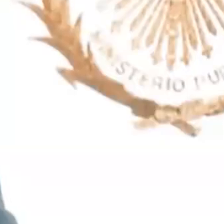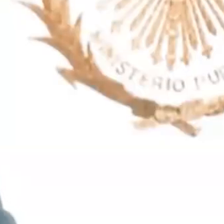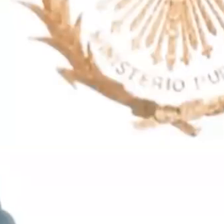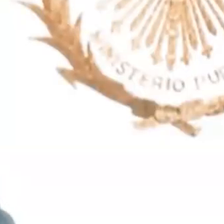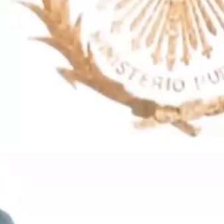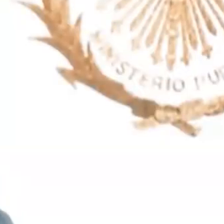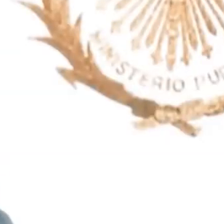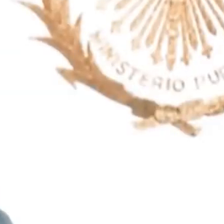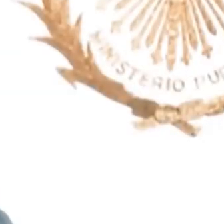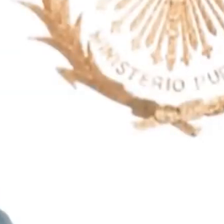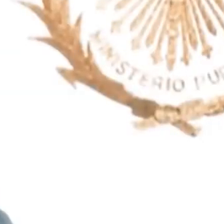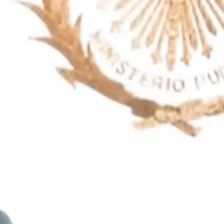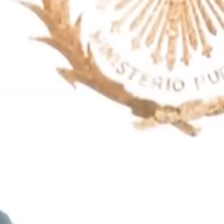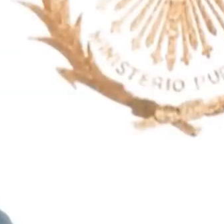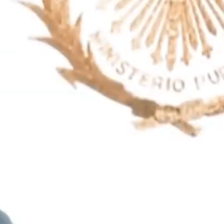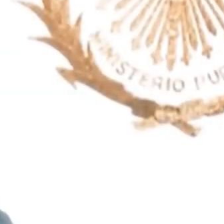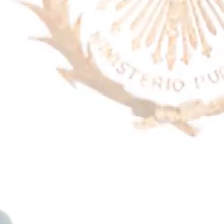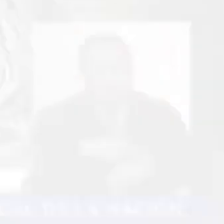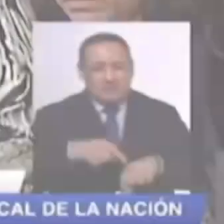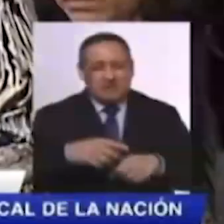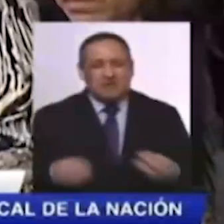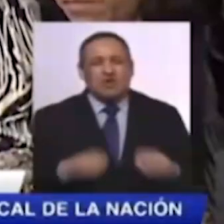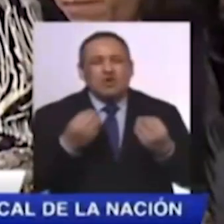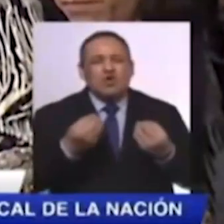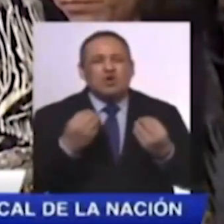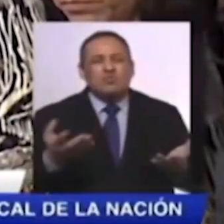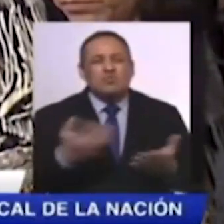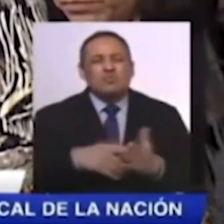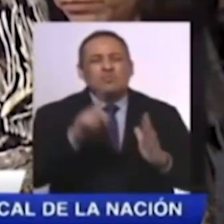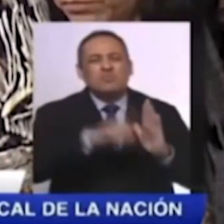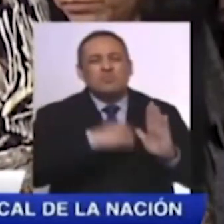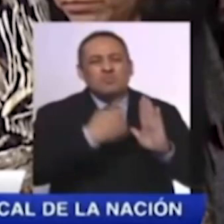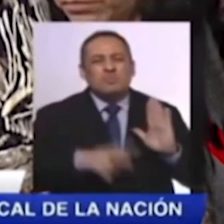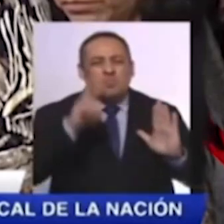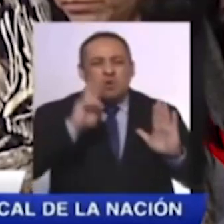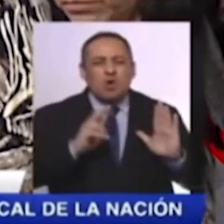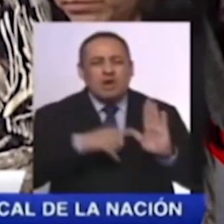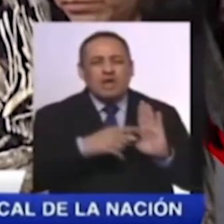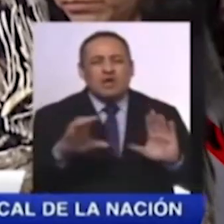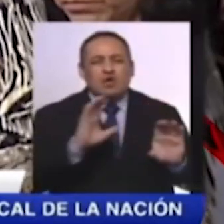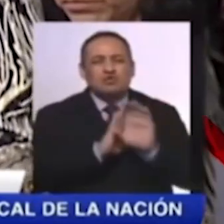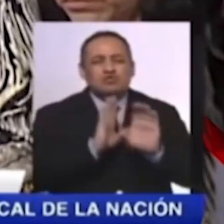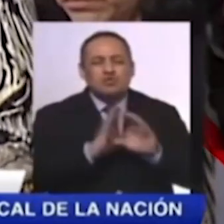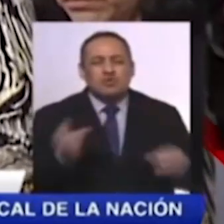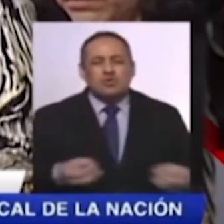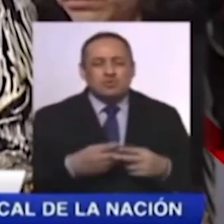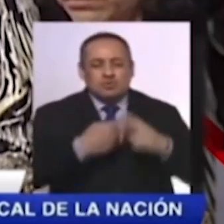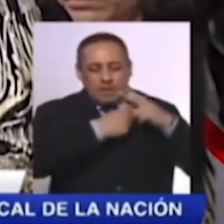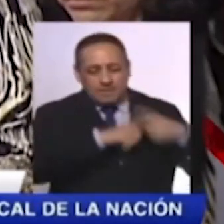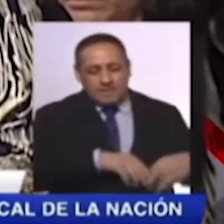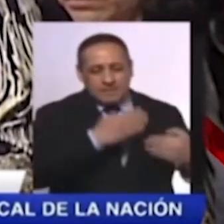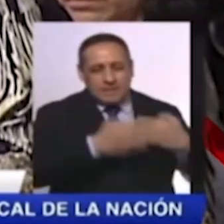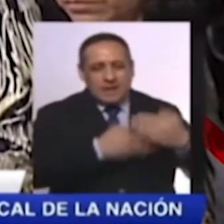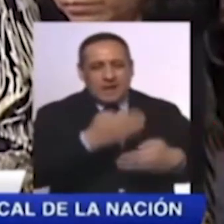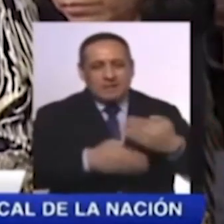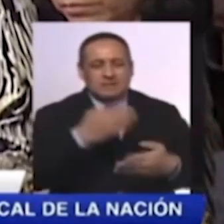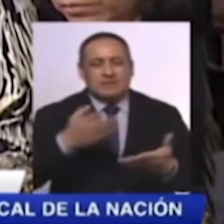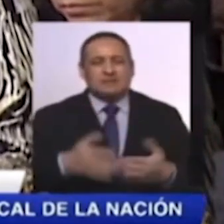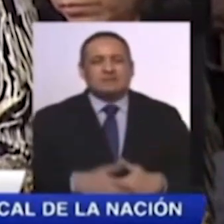manera inmediata. ¿De qué manera violé la Constitución si conduje las investigaciones desde el inicio y con